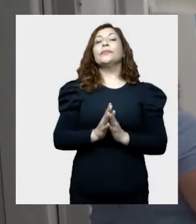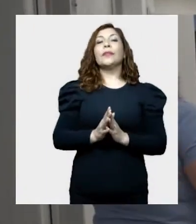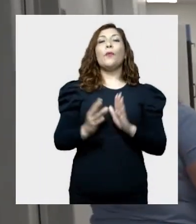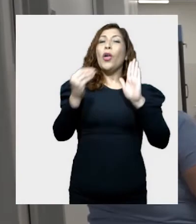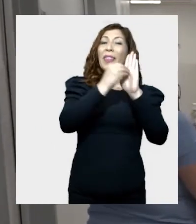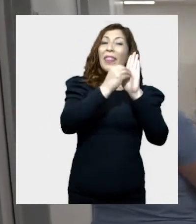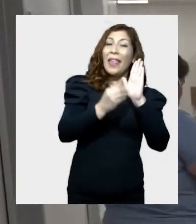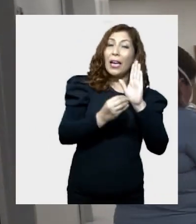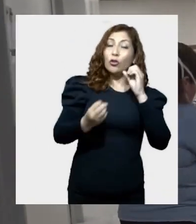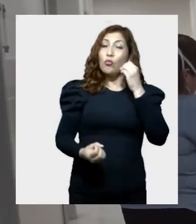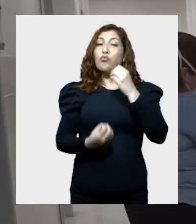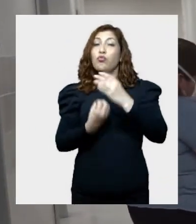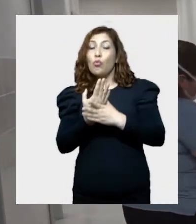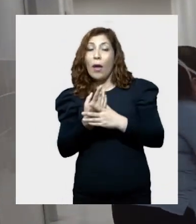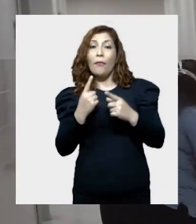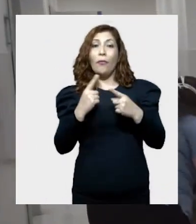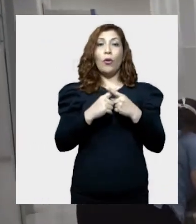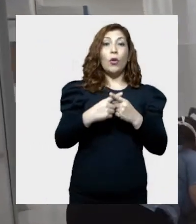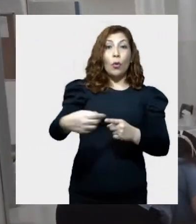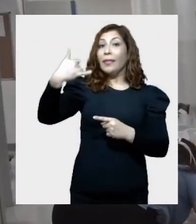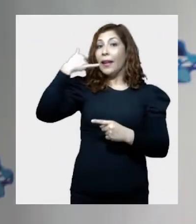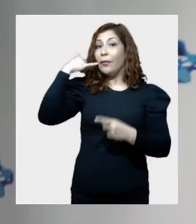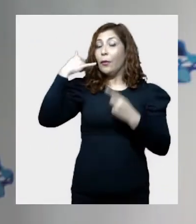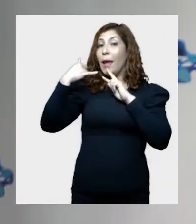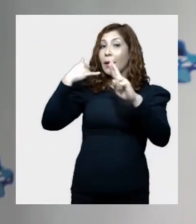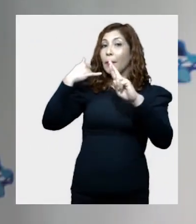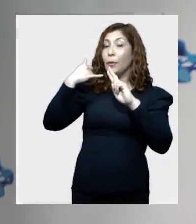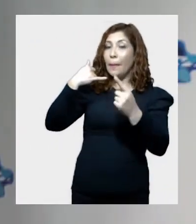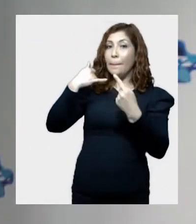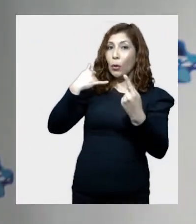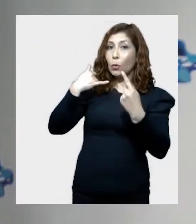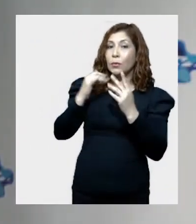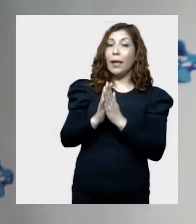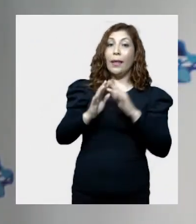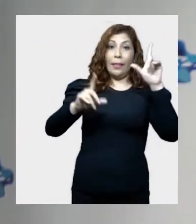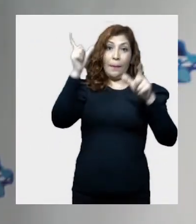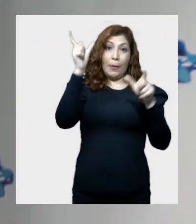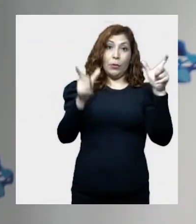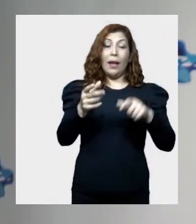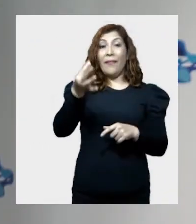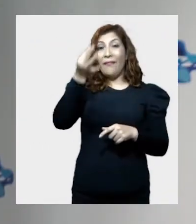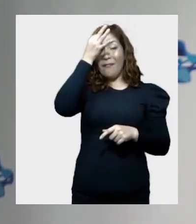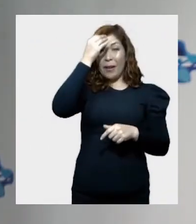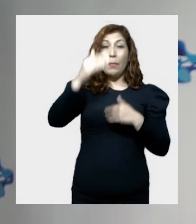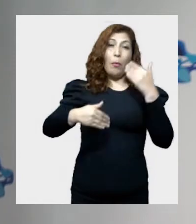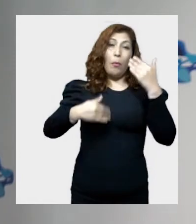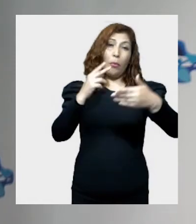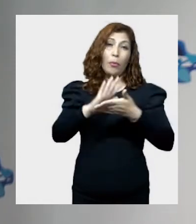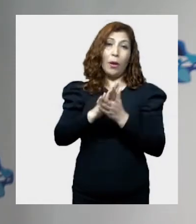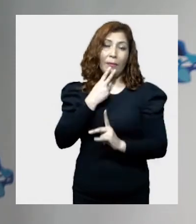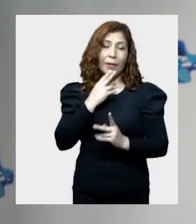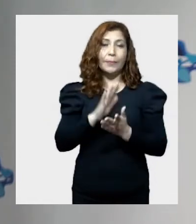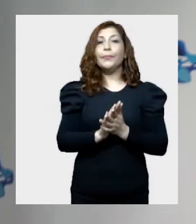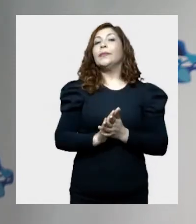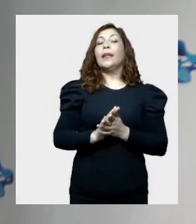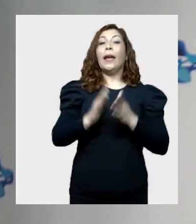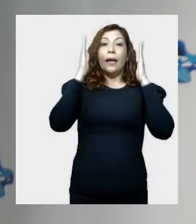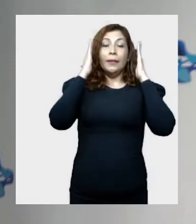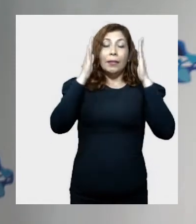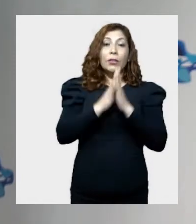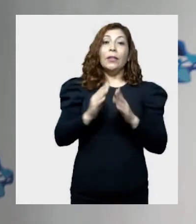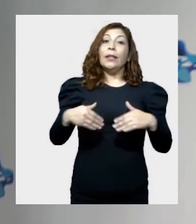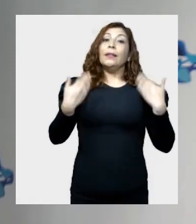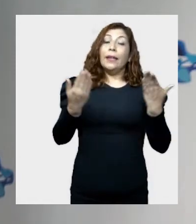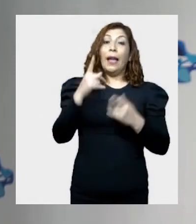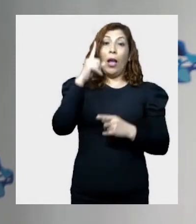datos y la habilitación de una línea telefónica para responder consultas de pacientes crónicos. En cuanto a las prestaciones que